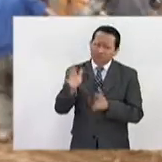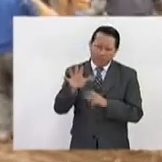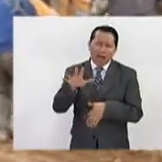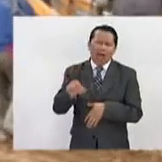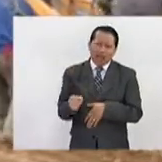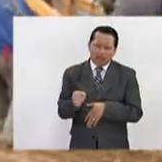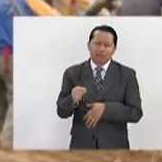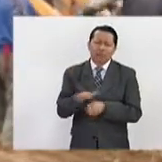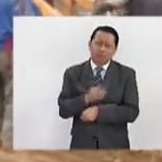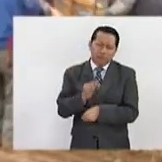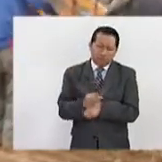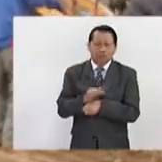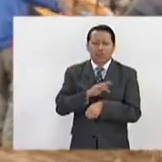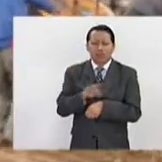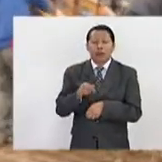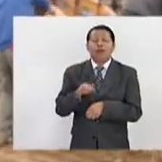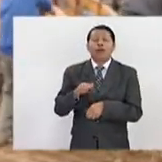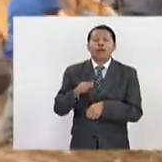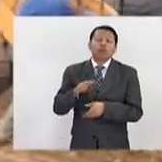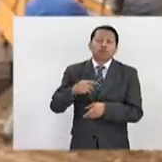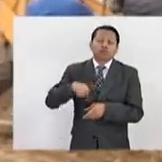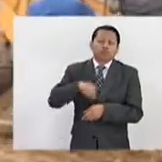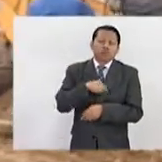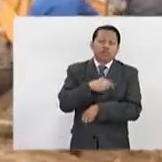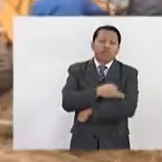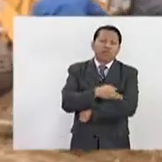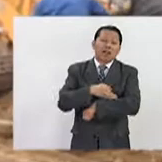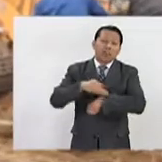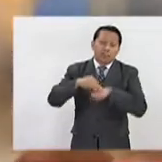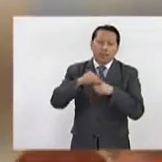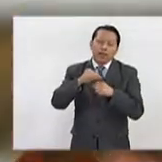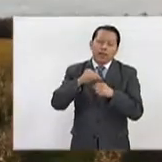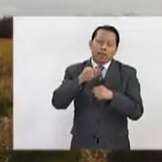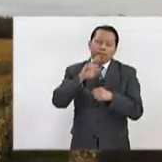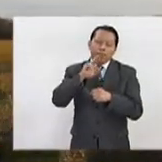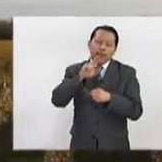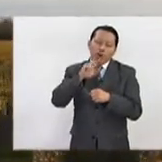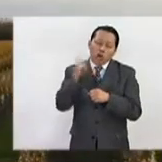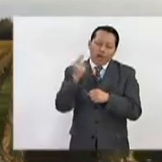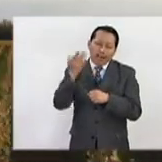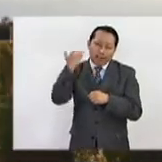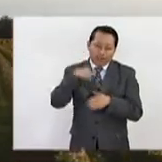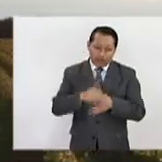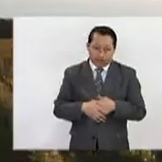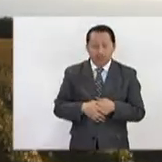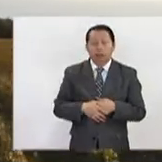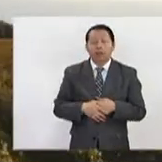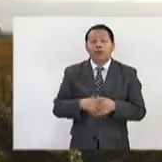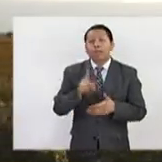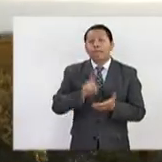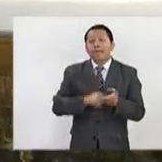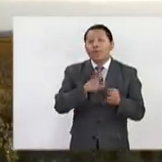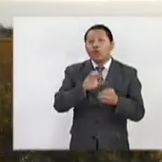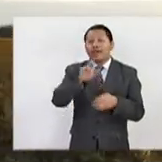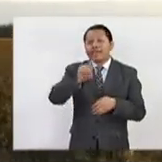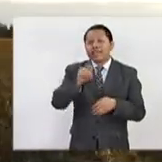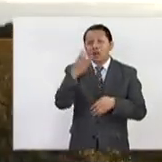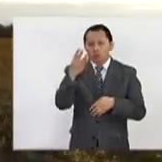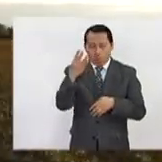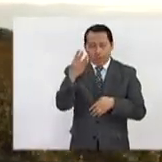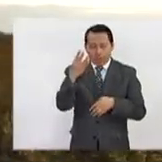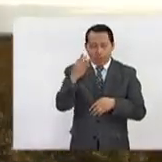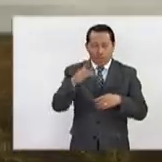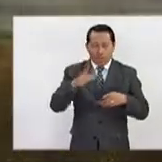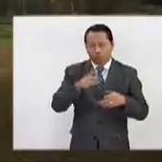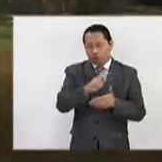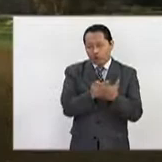poquito y para que nuestras familias estén un poquito mejor que antes. El programa establecido en 1974 es un acuerdo